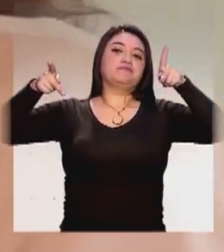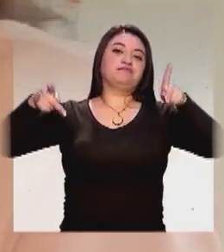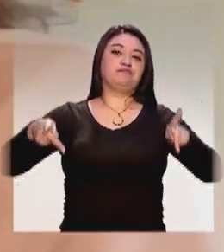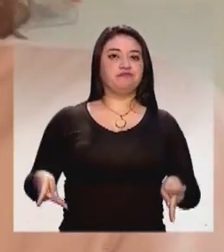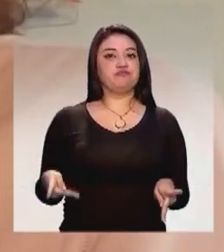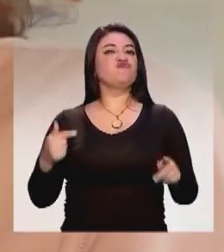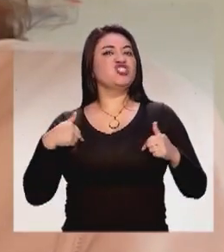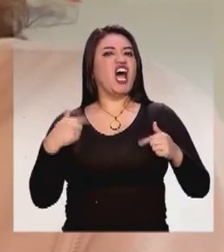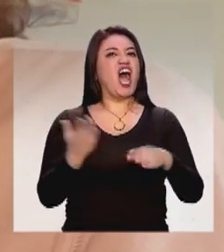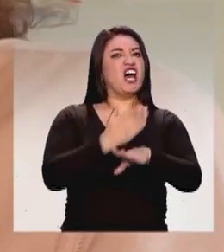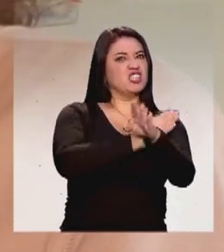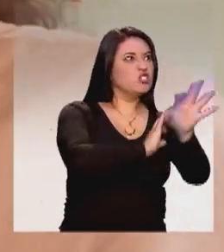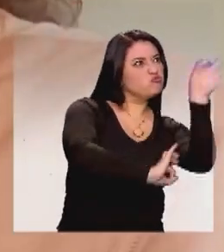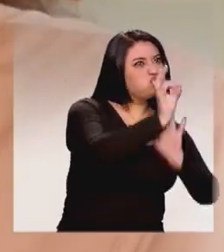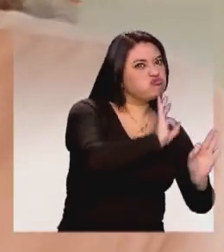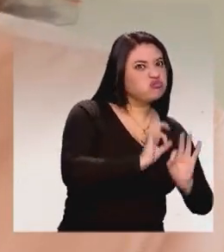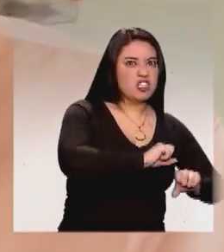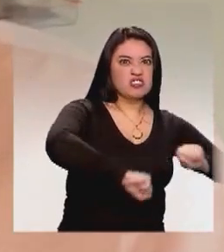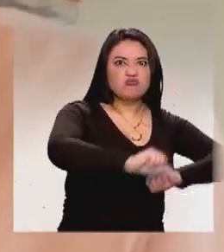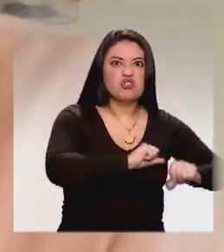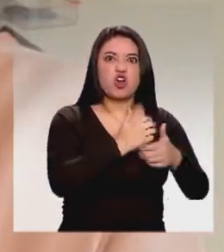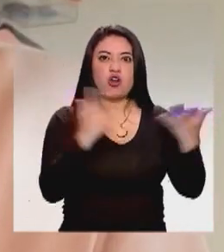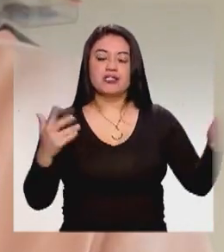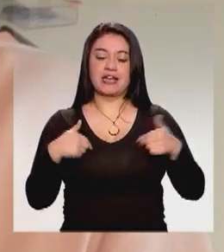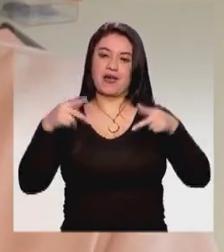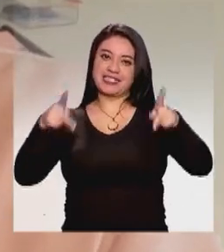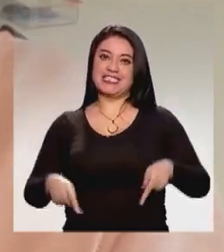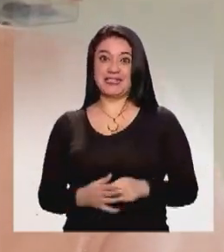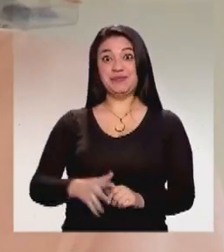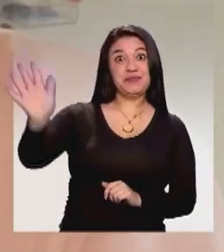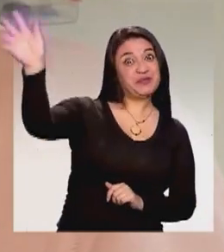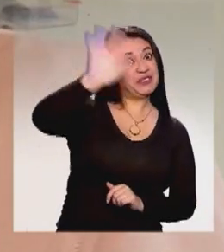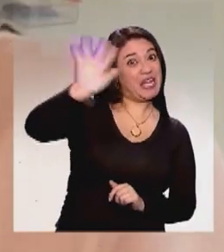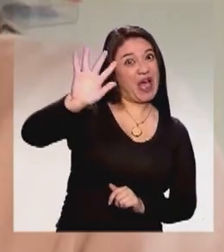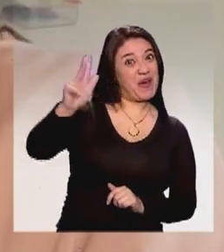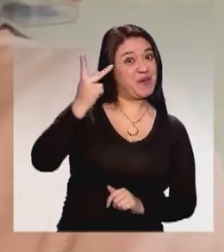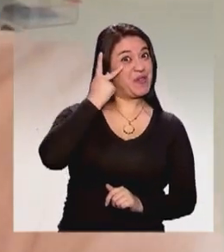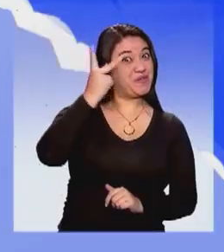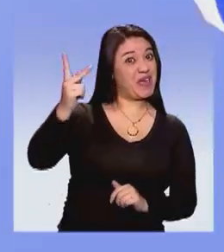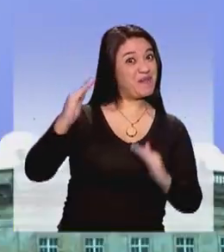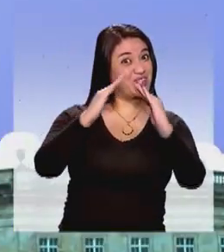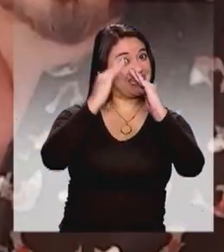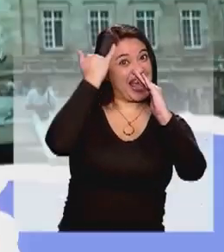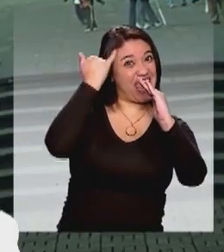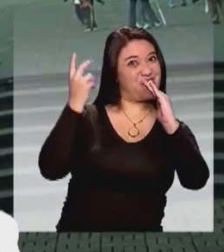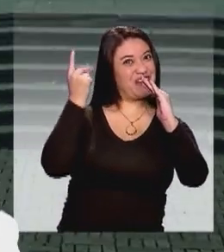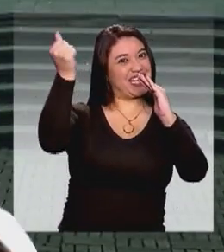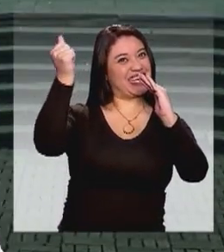porque me lo merezco. ¡Chao! ¡Nos vemos pronto! ¡Eureka!